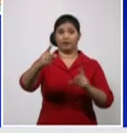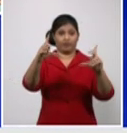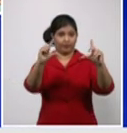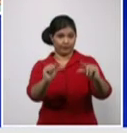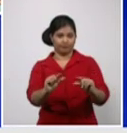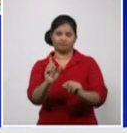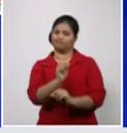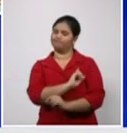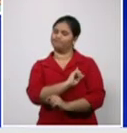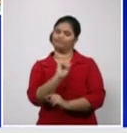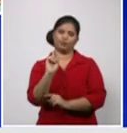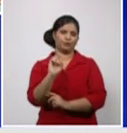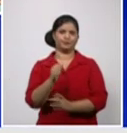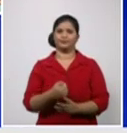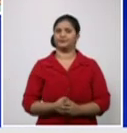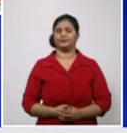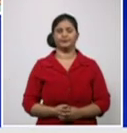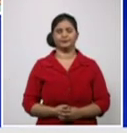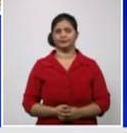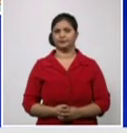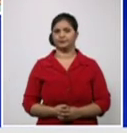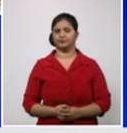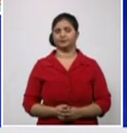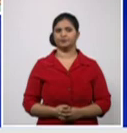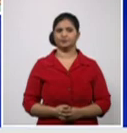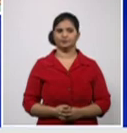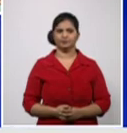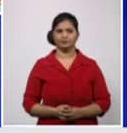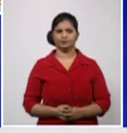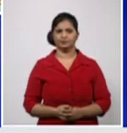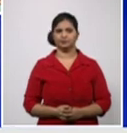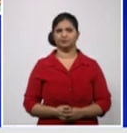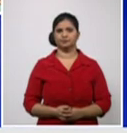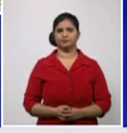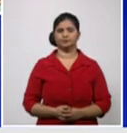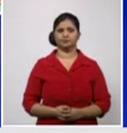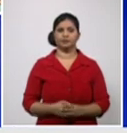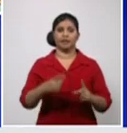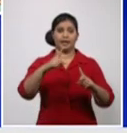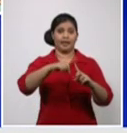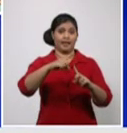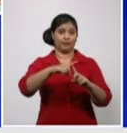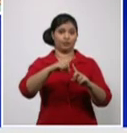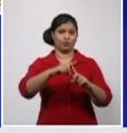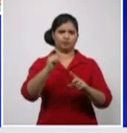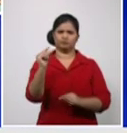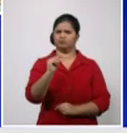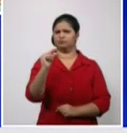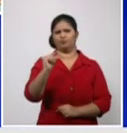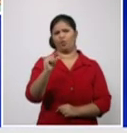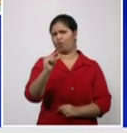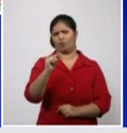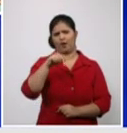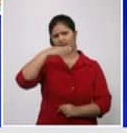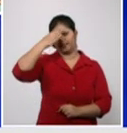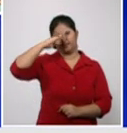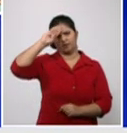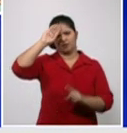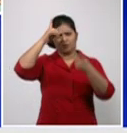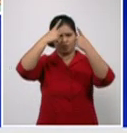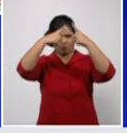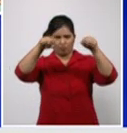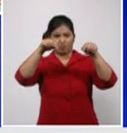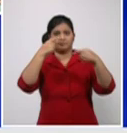habitantes, como las más bajas de nuestro país durante varios días consecutivos.